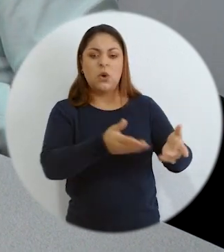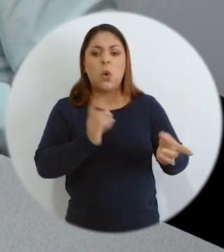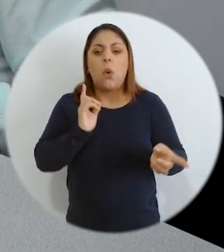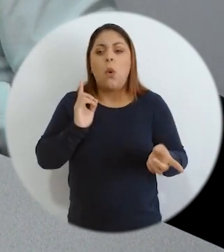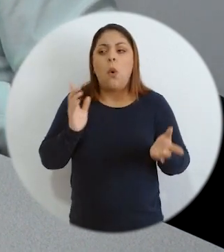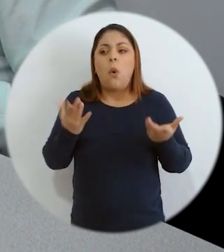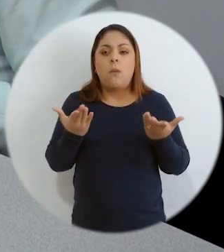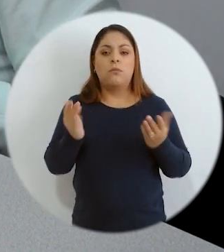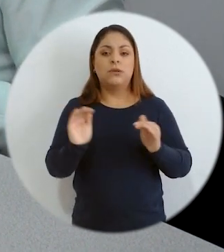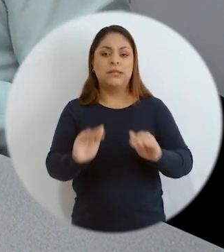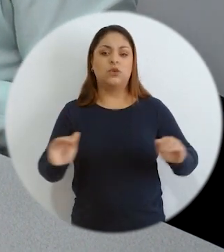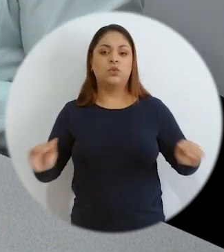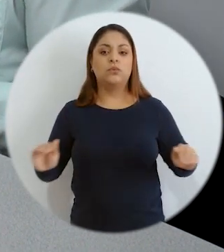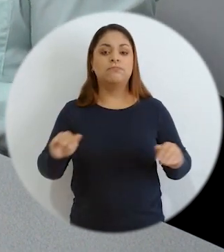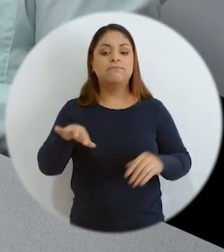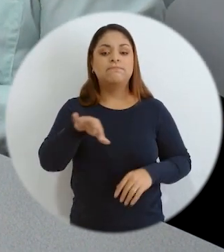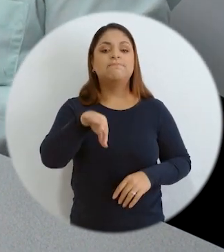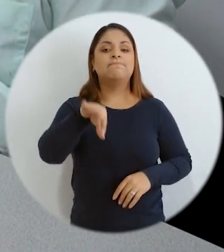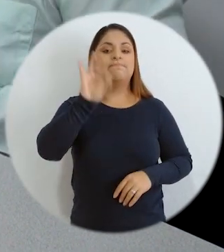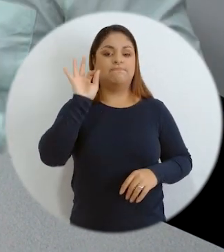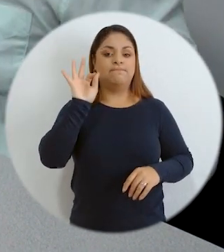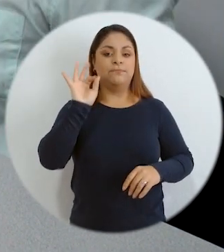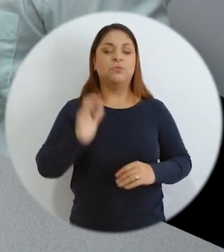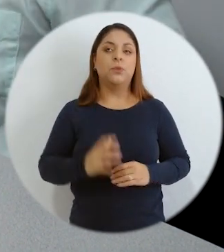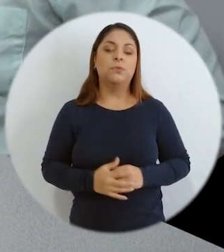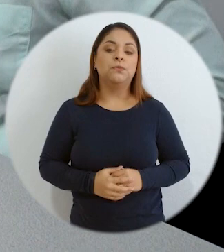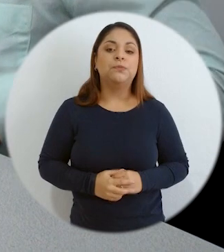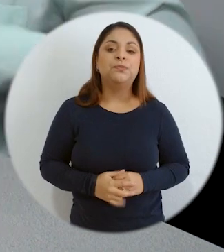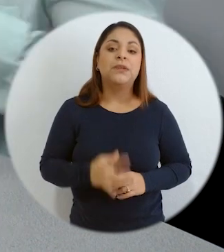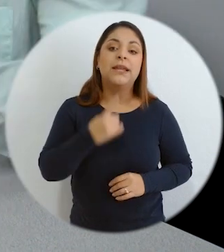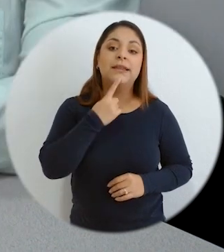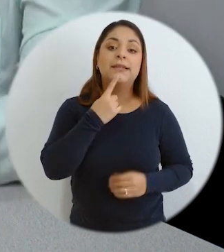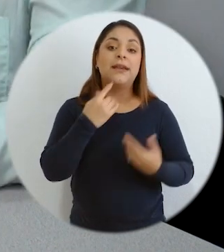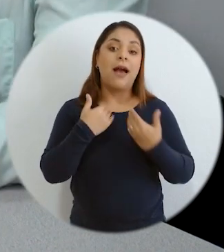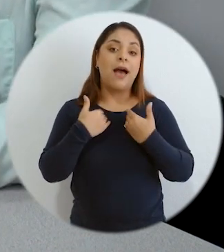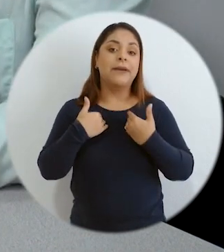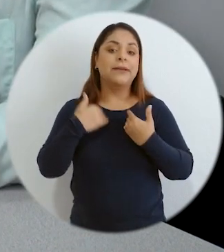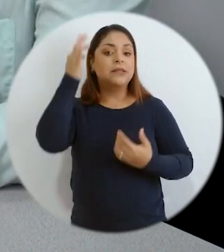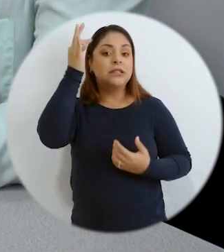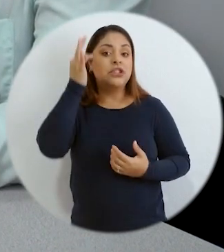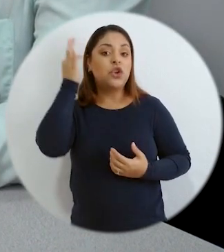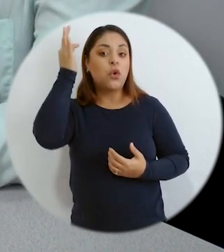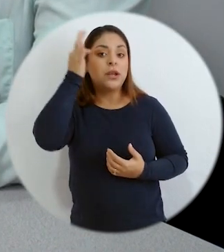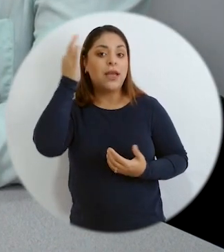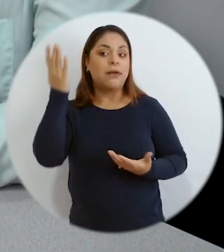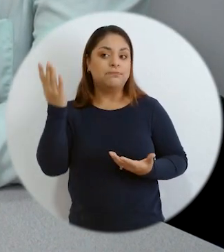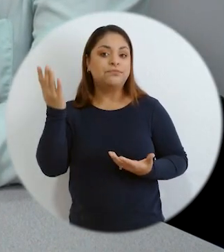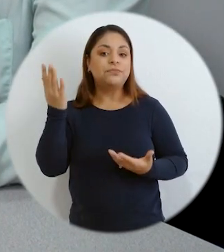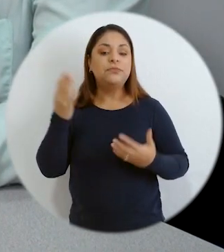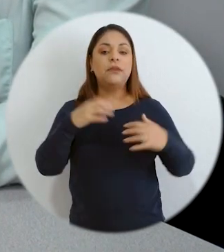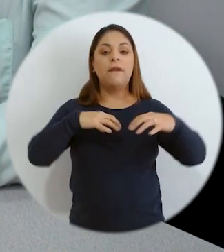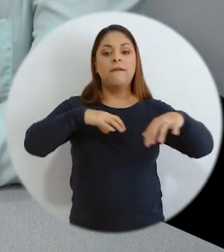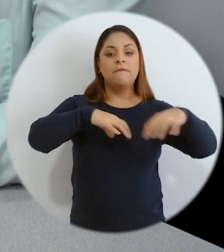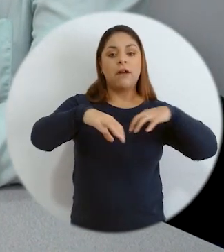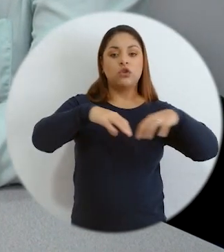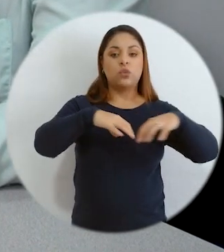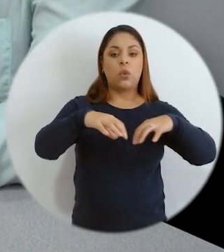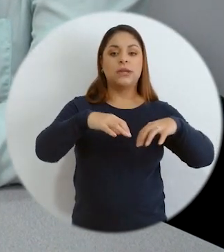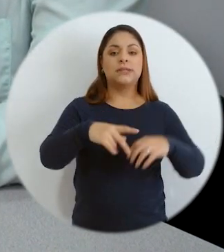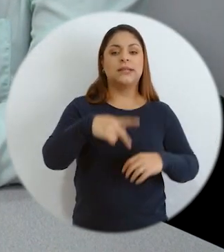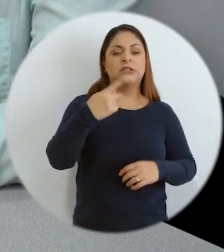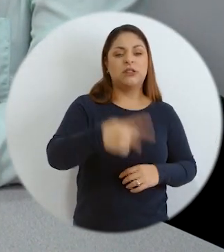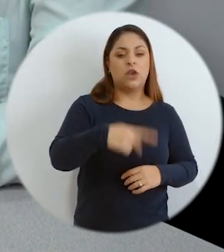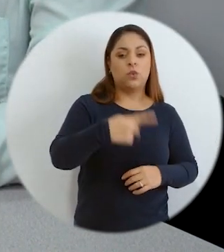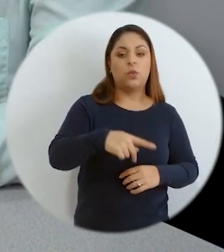más complicadas? Bueno, digamos, hay toda una teoría, por ejemplo, sobre los factores de